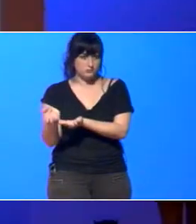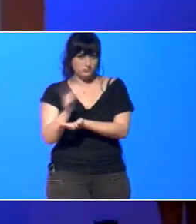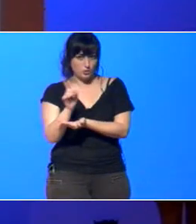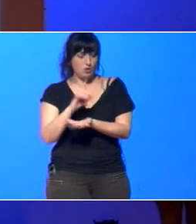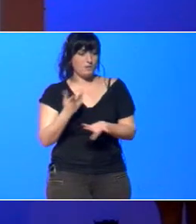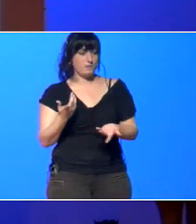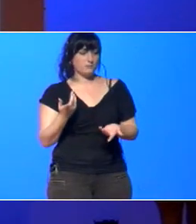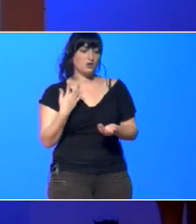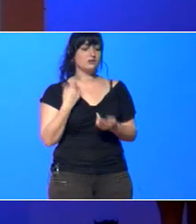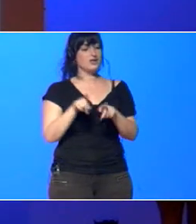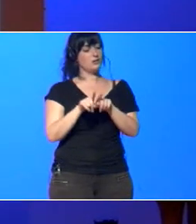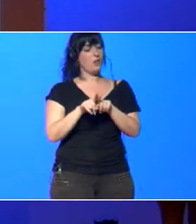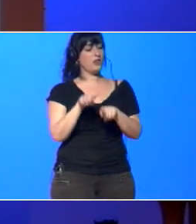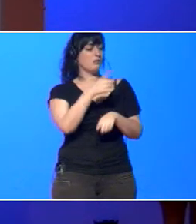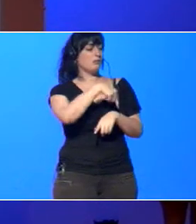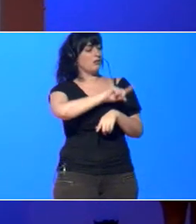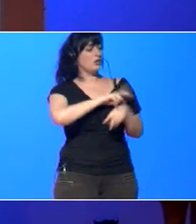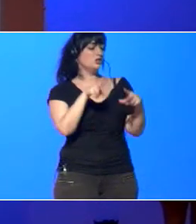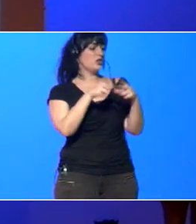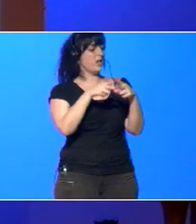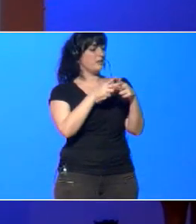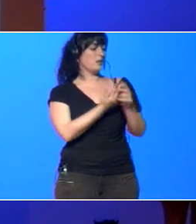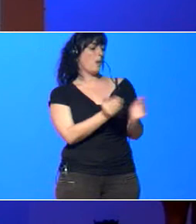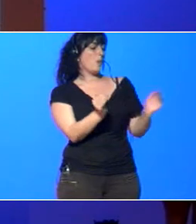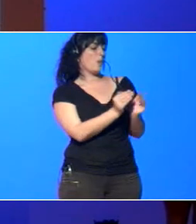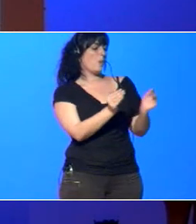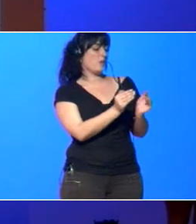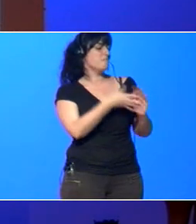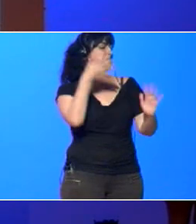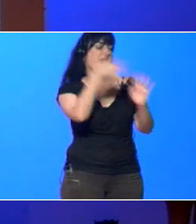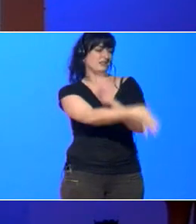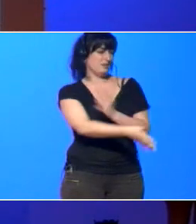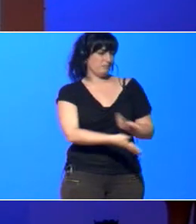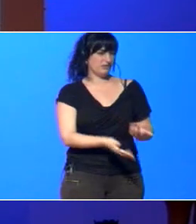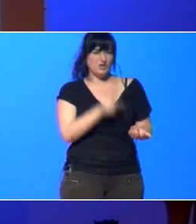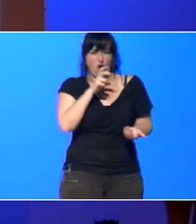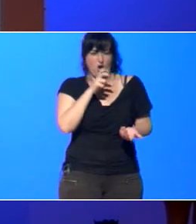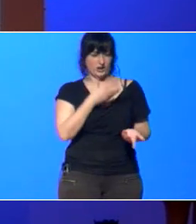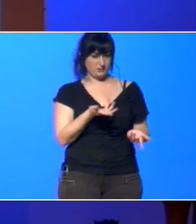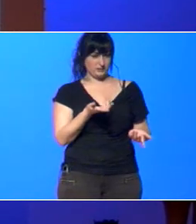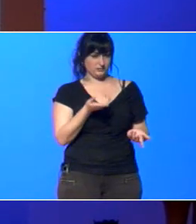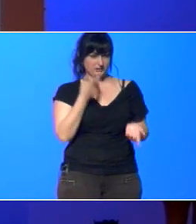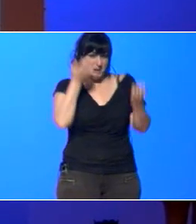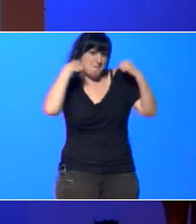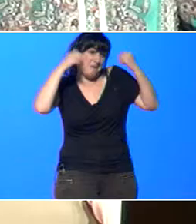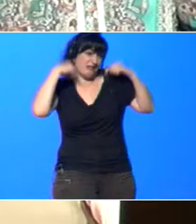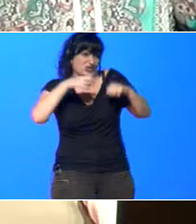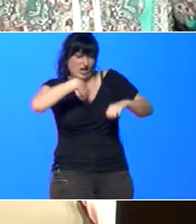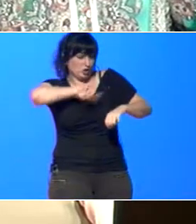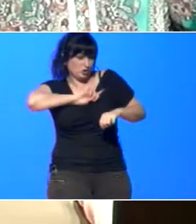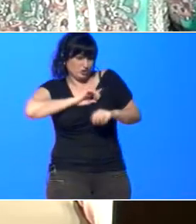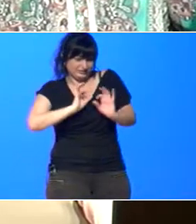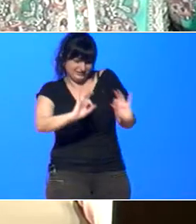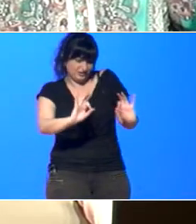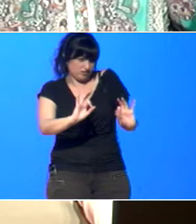sitúa minorizados socialmente de por vida. Es terrible, es trágico. No lo debemos hacer. Bueno, luego